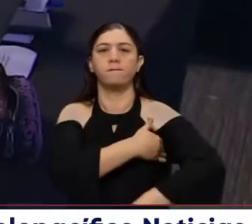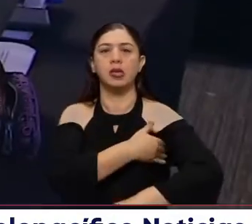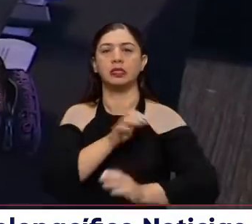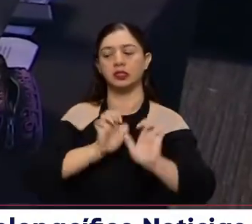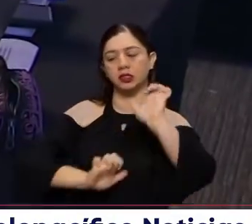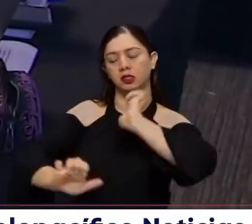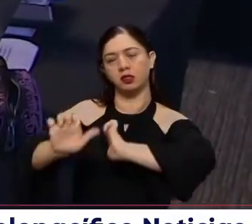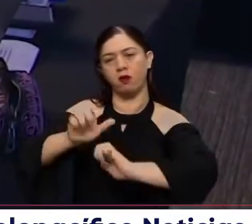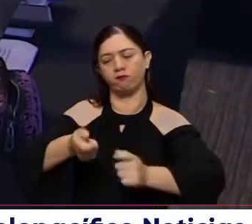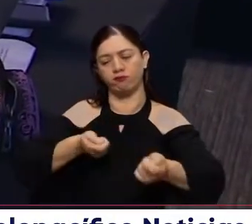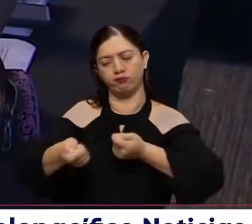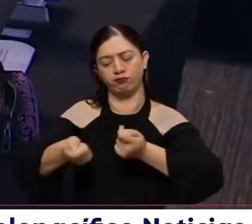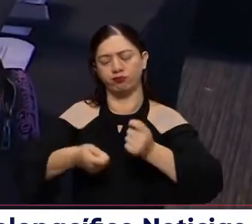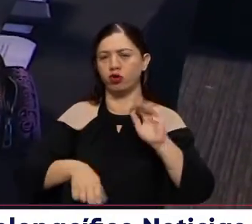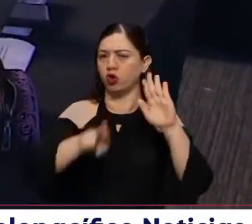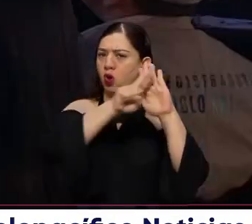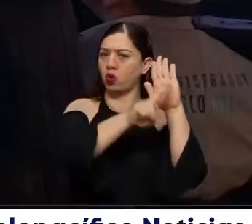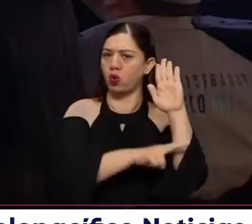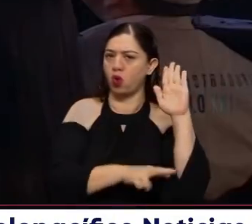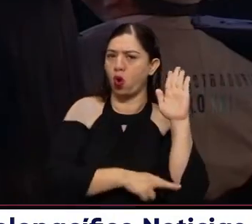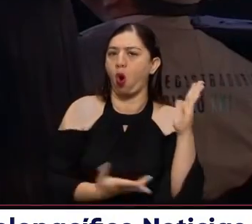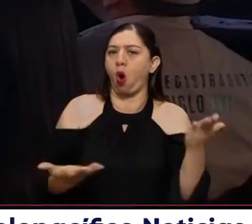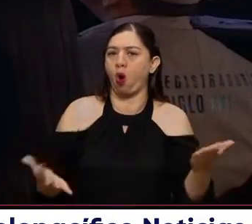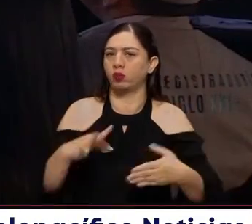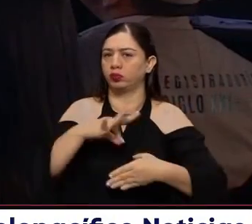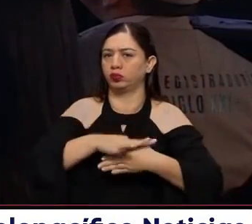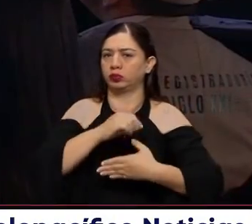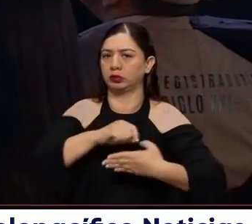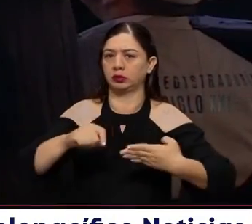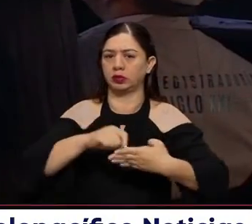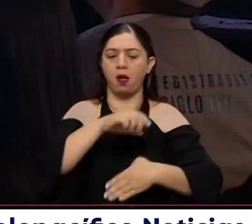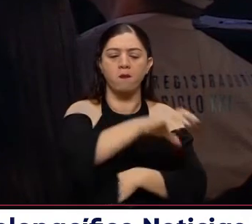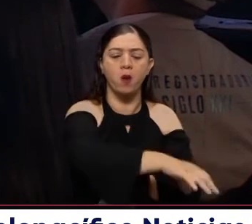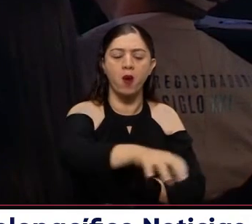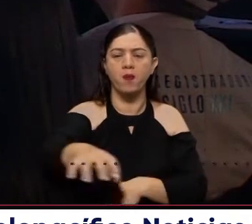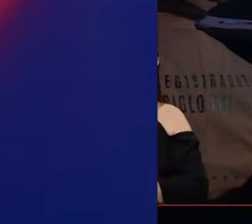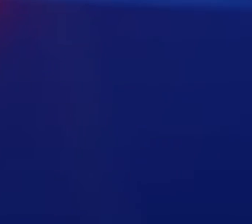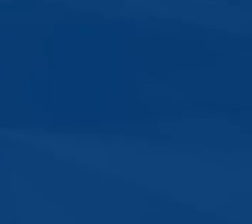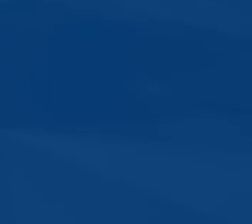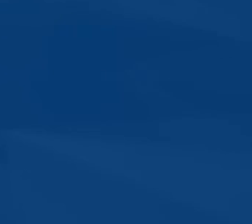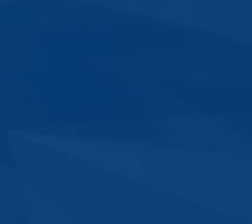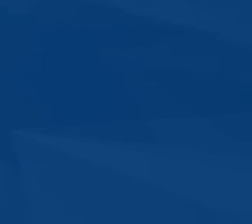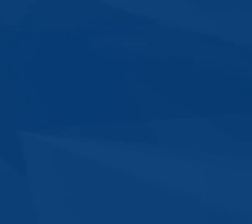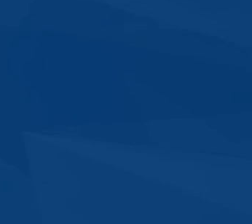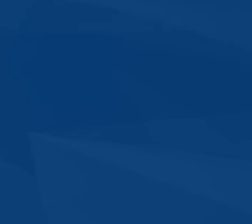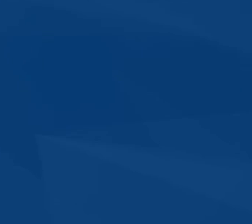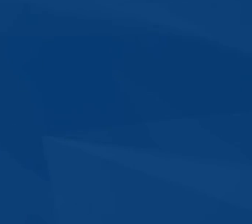Defensa para establecer los protocolos en puestos de votación y centros de acopio y logística.